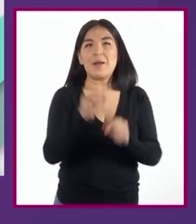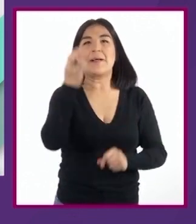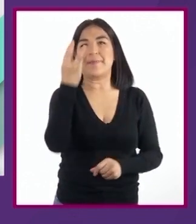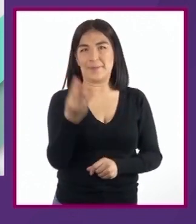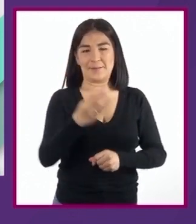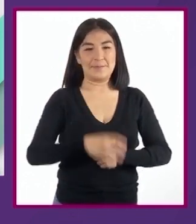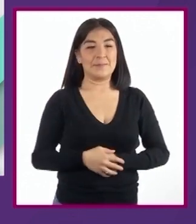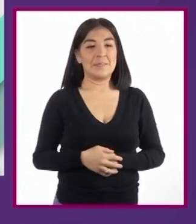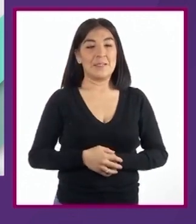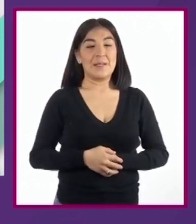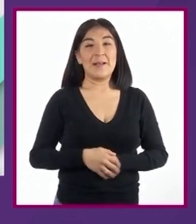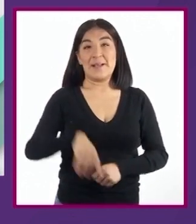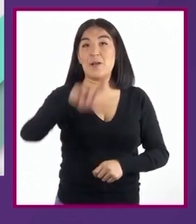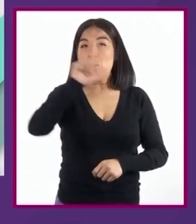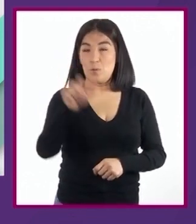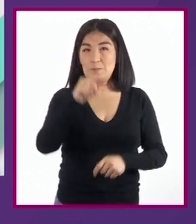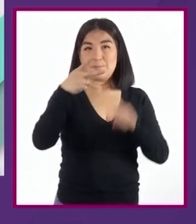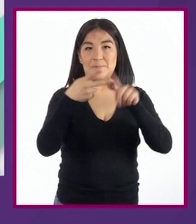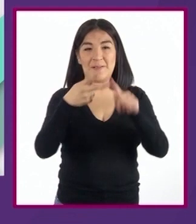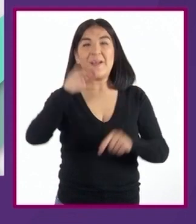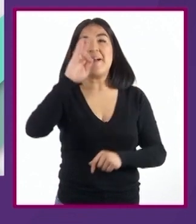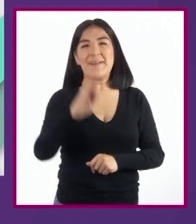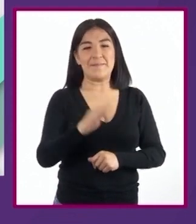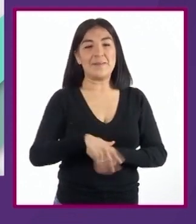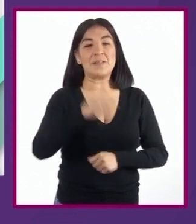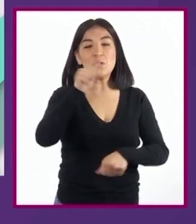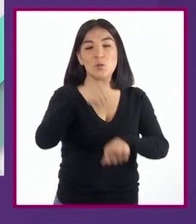F, obtener un número primo.